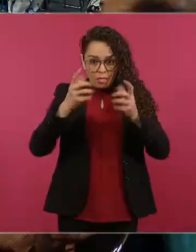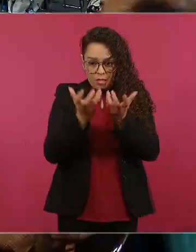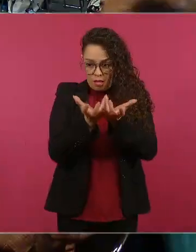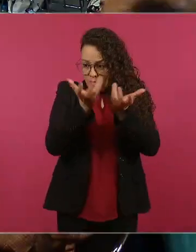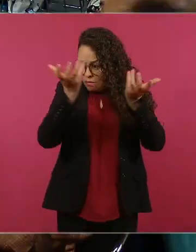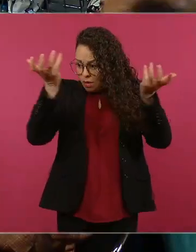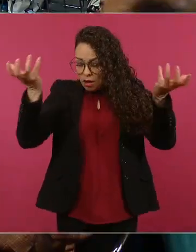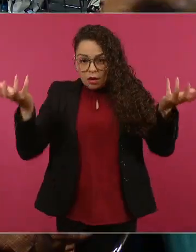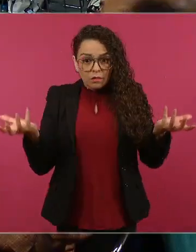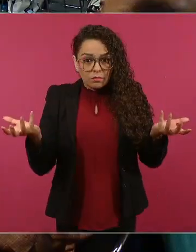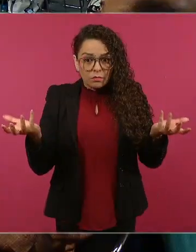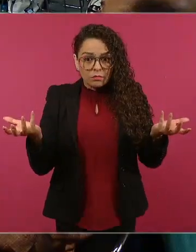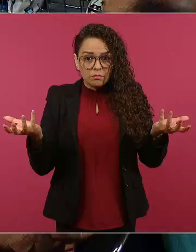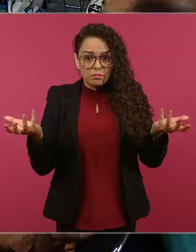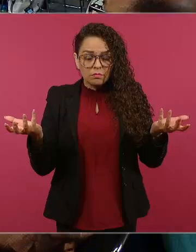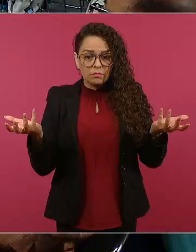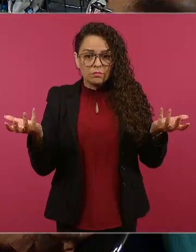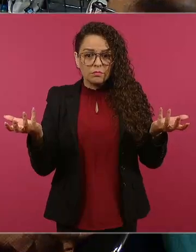Y ahora sí que, como decía